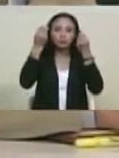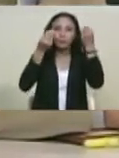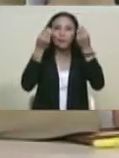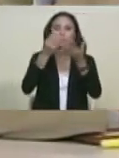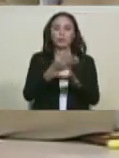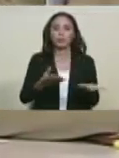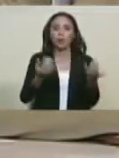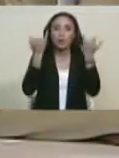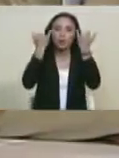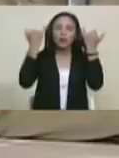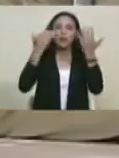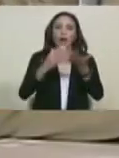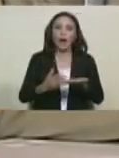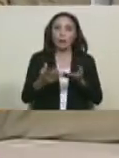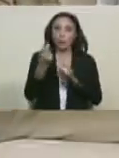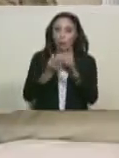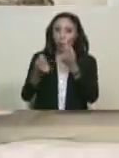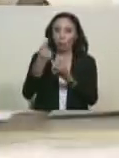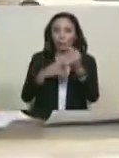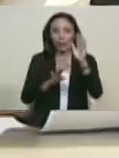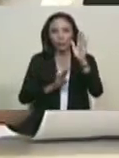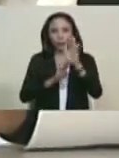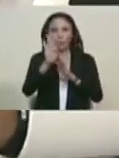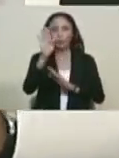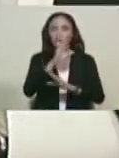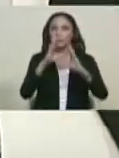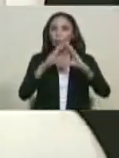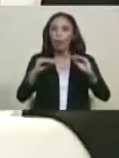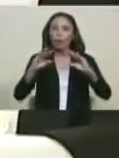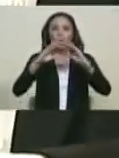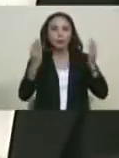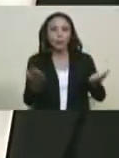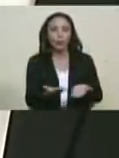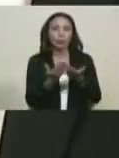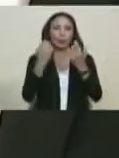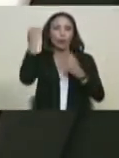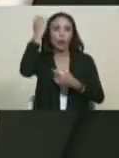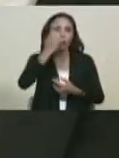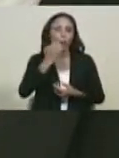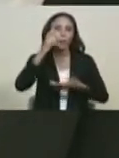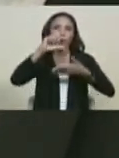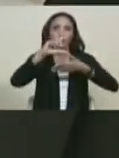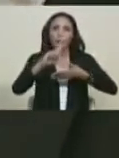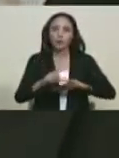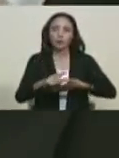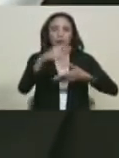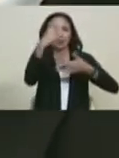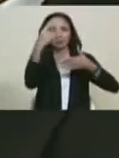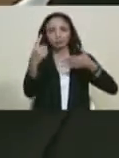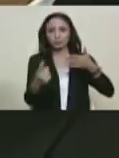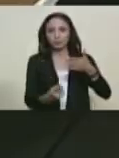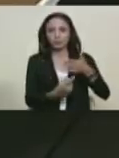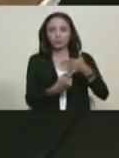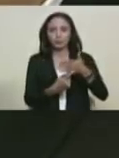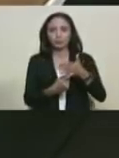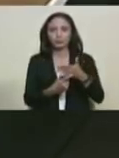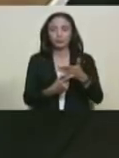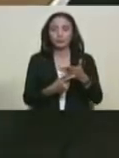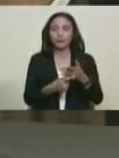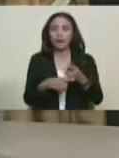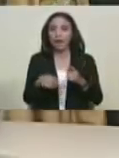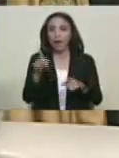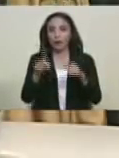humanista del mundo de américa latina de europa quienes desde el seminario